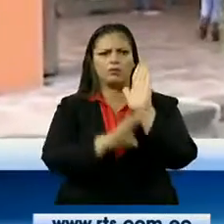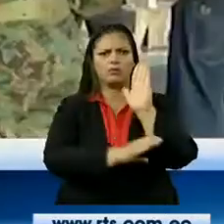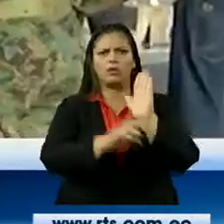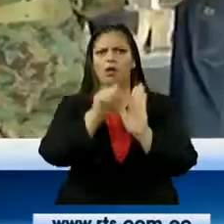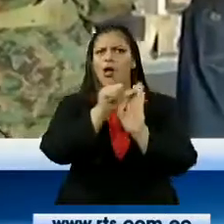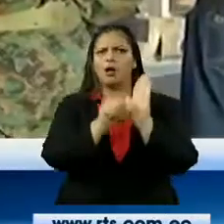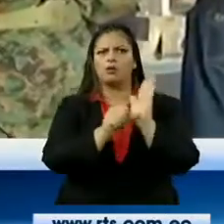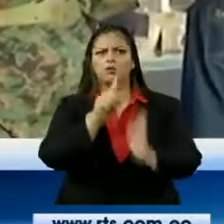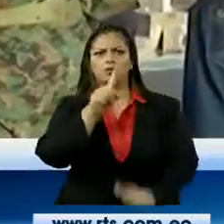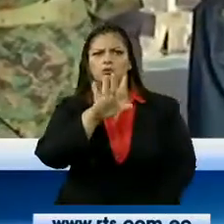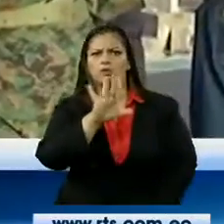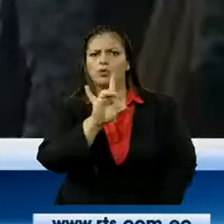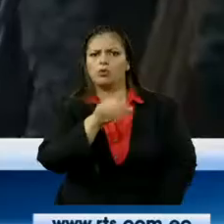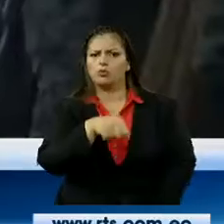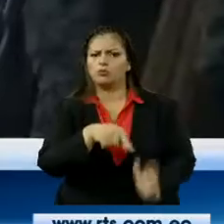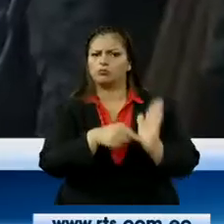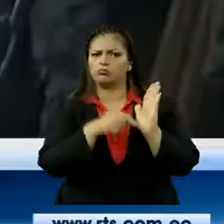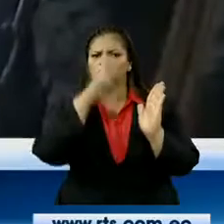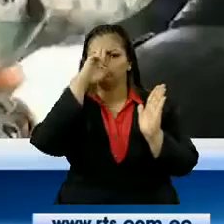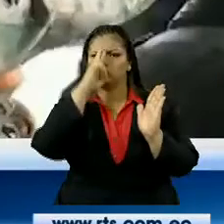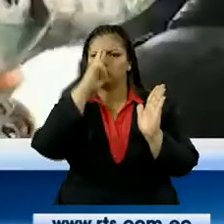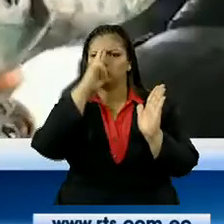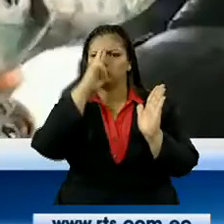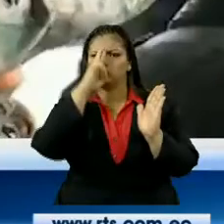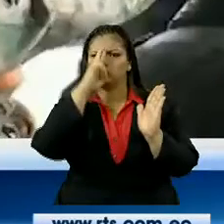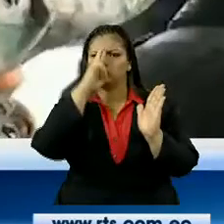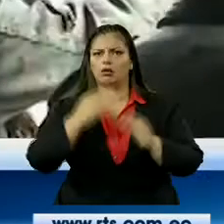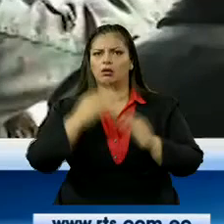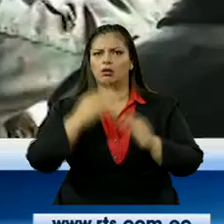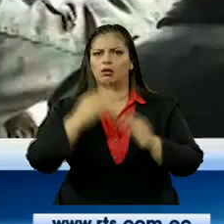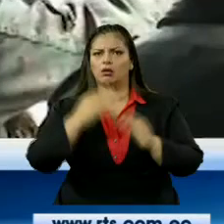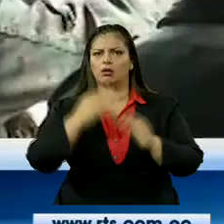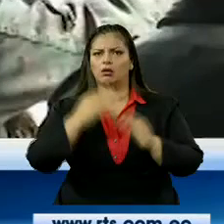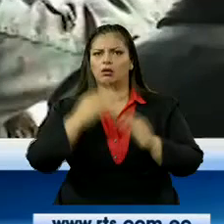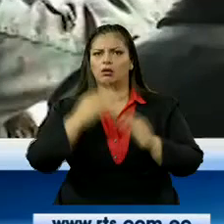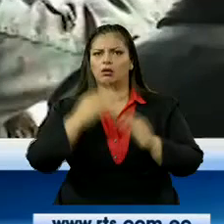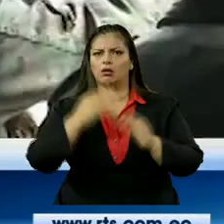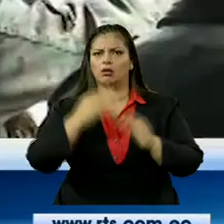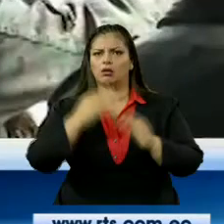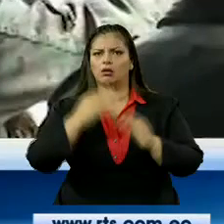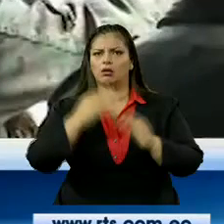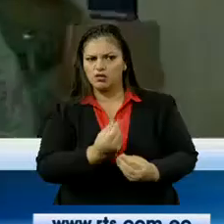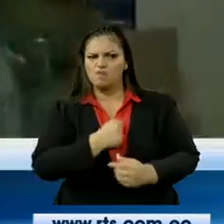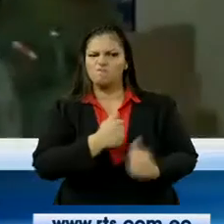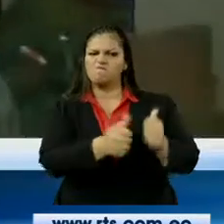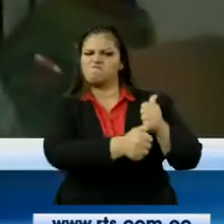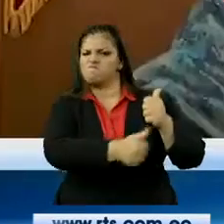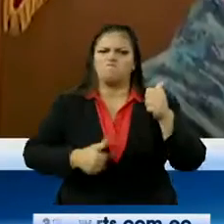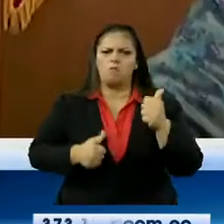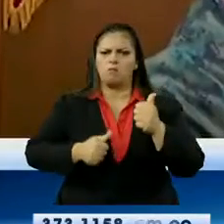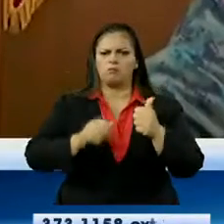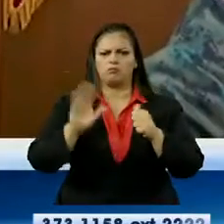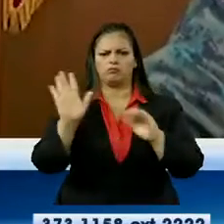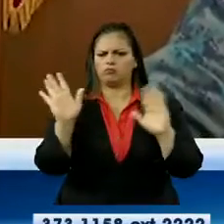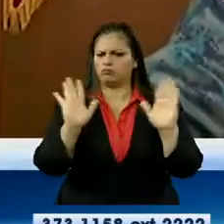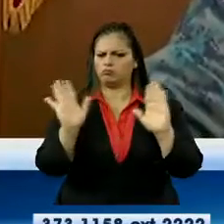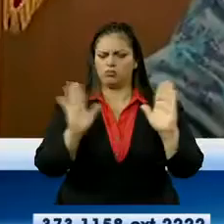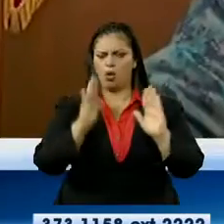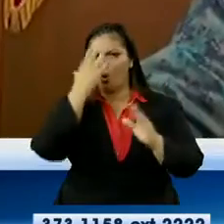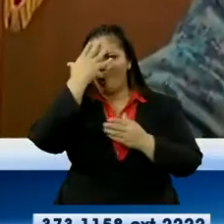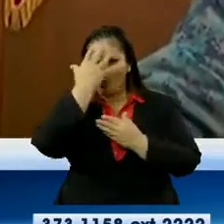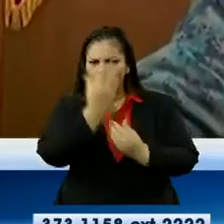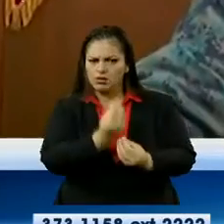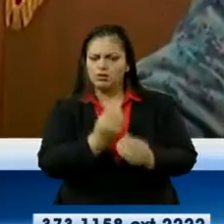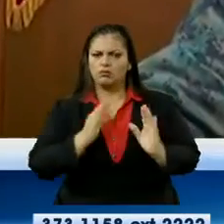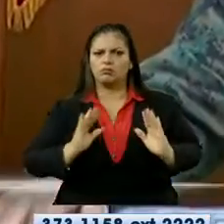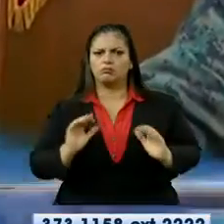158 de la Constitución de la República, que establece a las Fuerzas Armadas obediencia y no deliberancia. Este tipo de